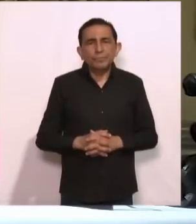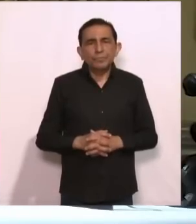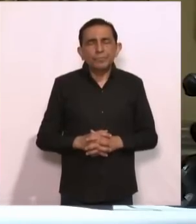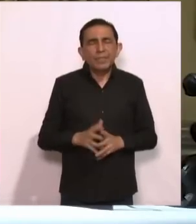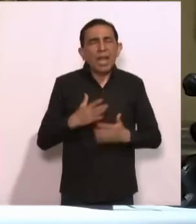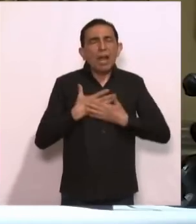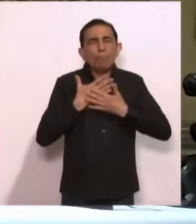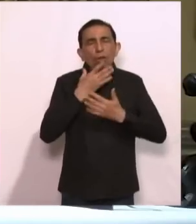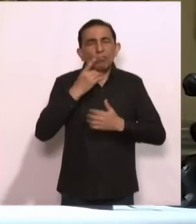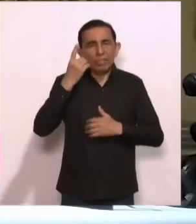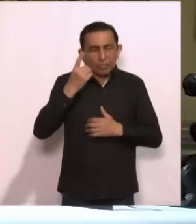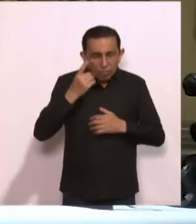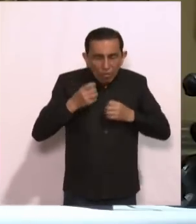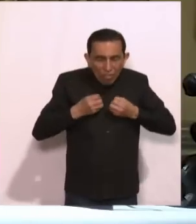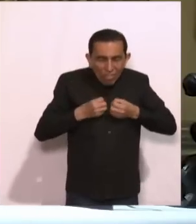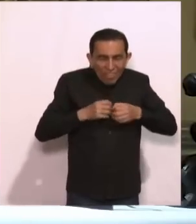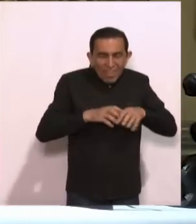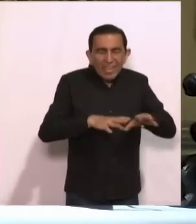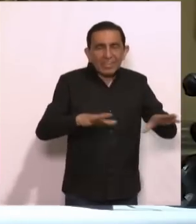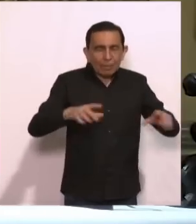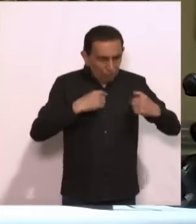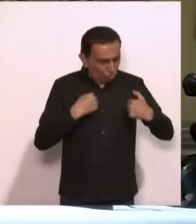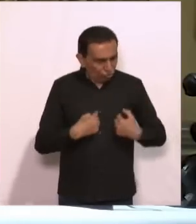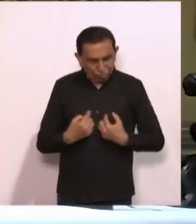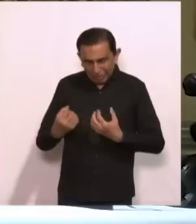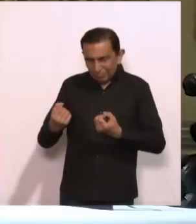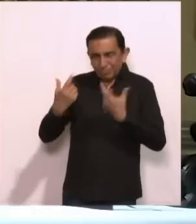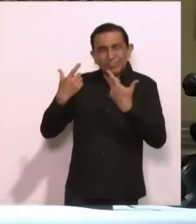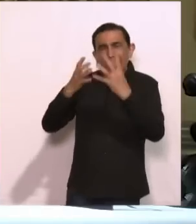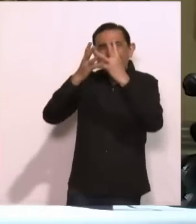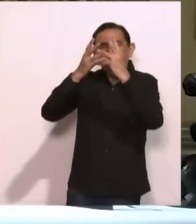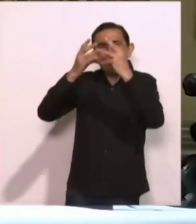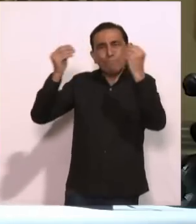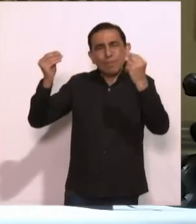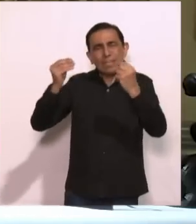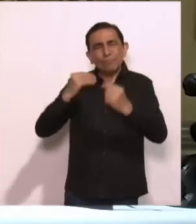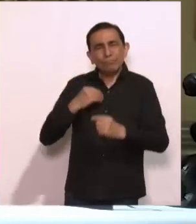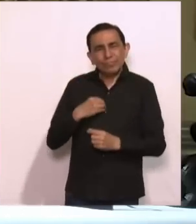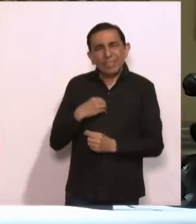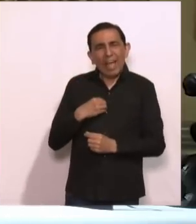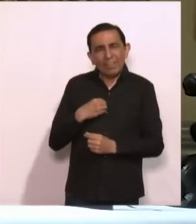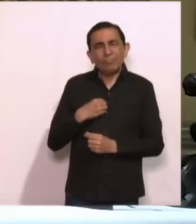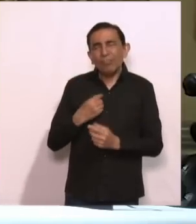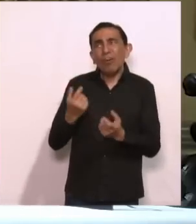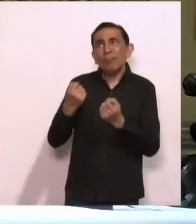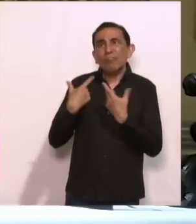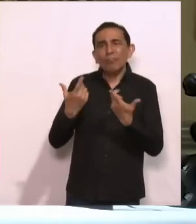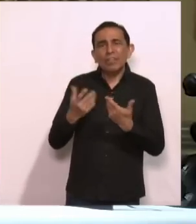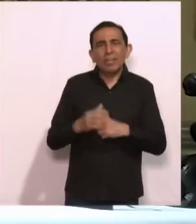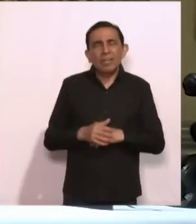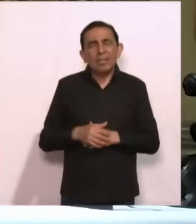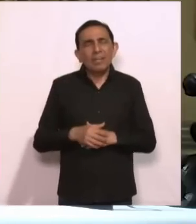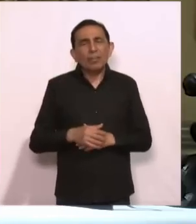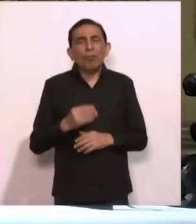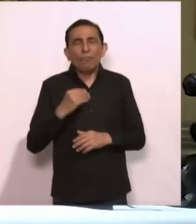El amor de Dios ha sido derramado en nuestros corazones por el Espíritu Santo que nos ha sido dado, digamos